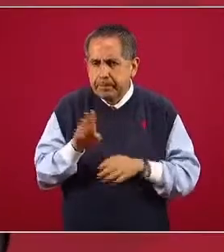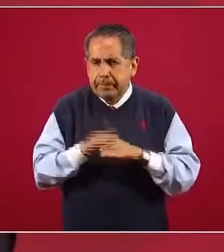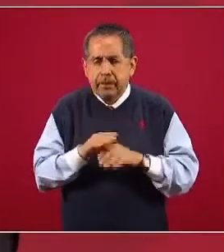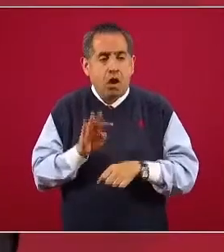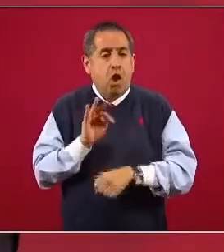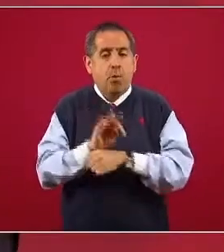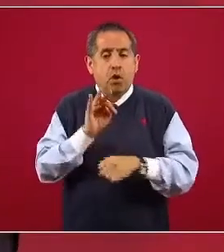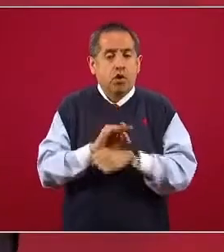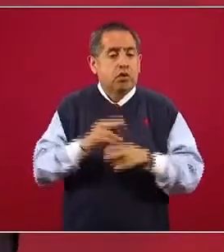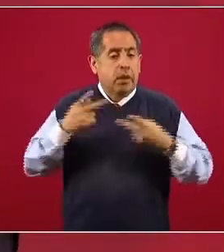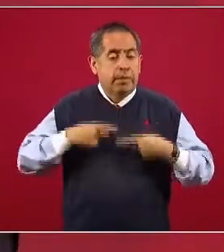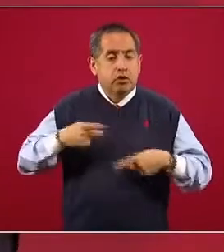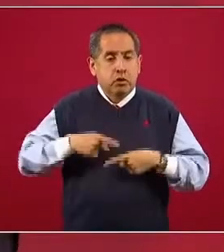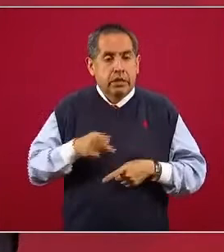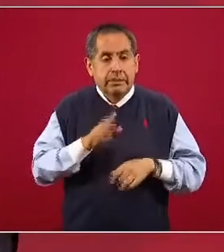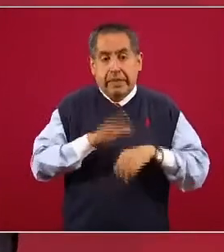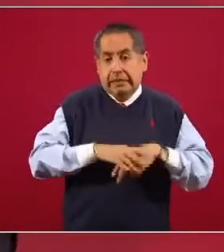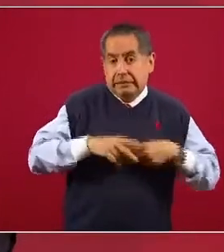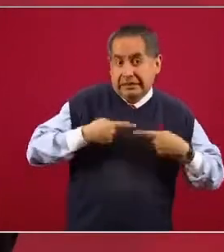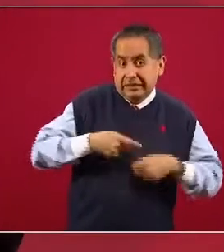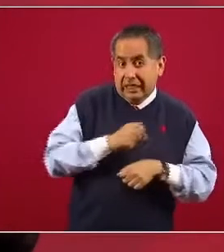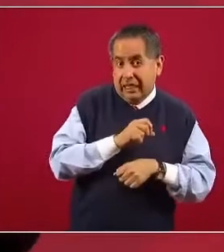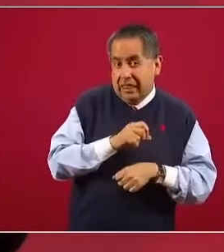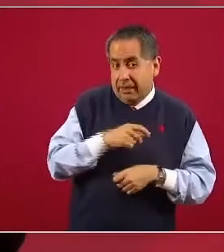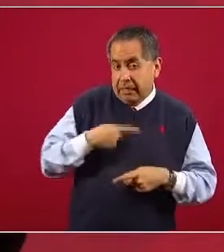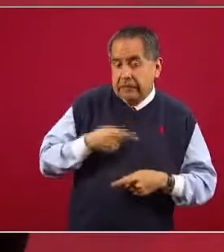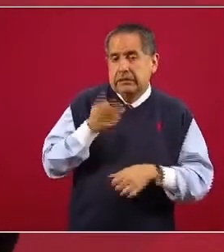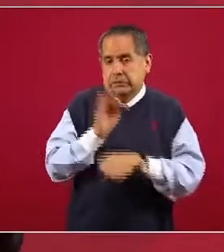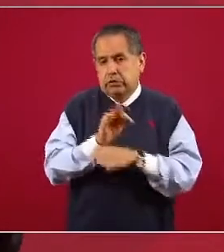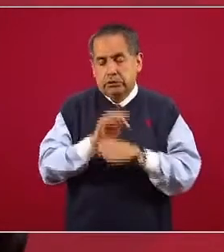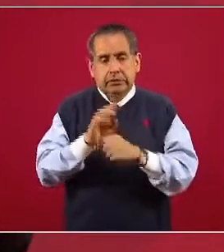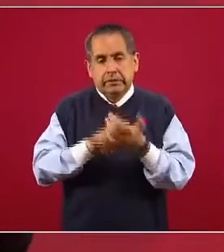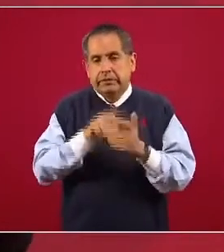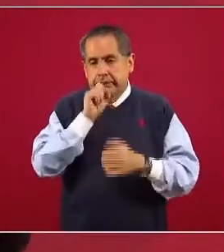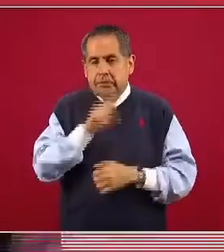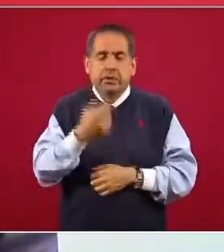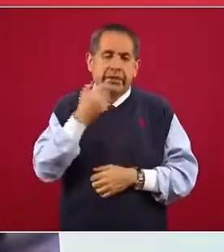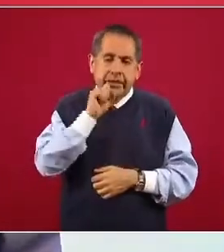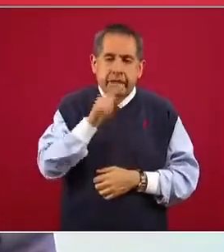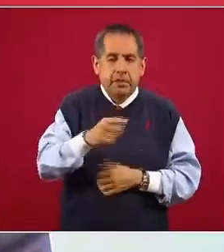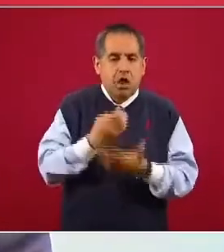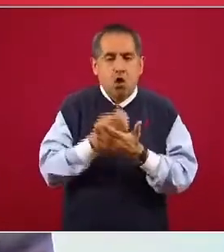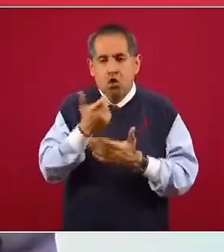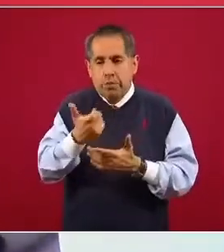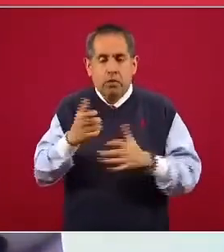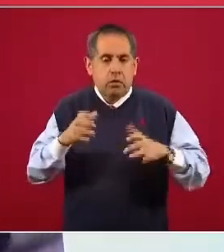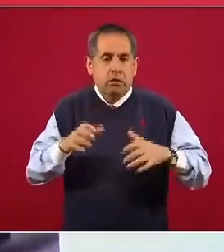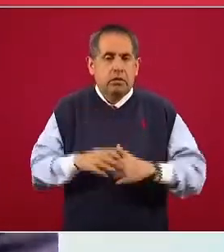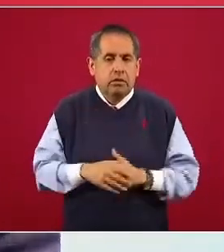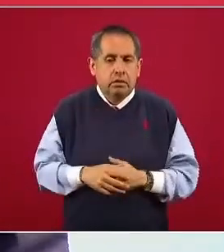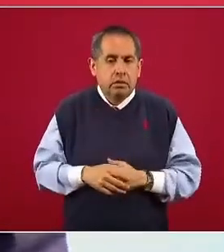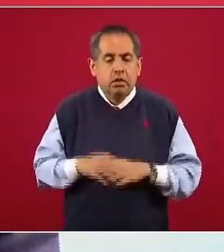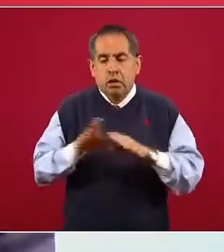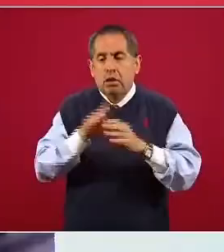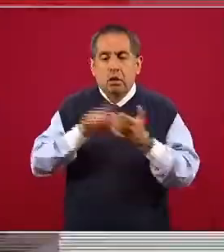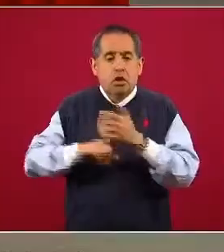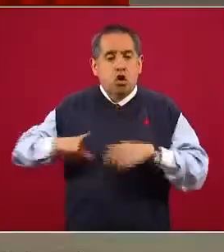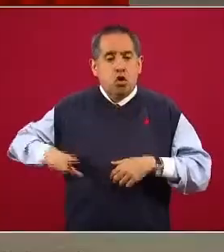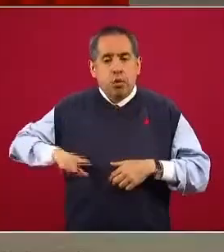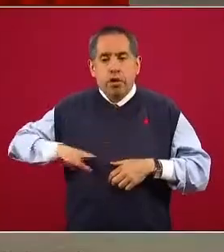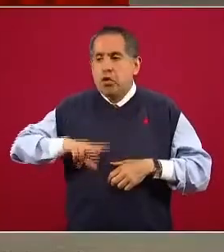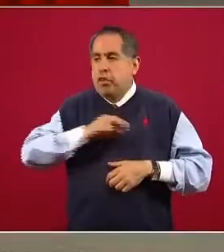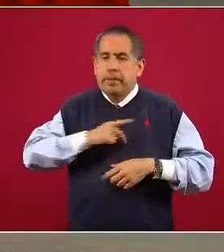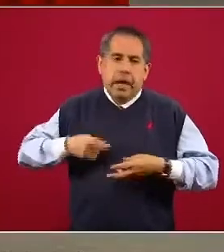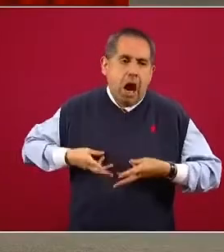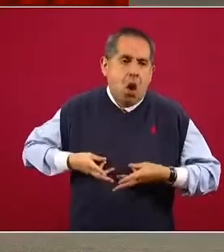de protección de poblaciones susceptibles y también el aspecto económico, de que el gobierno no